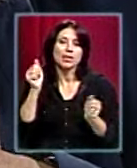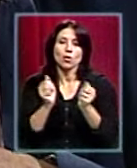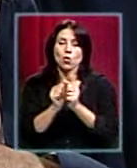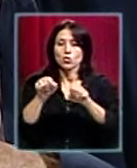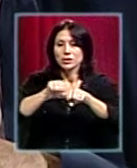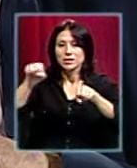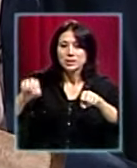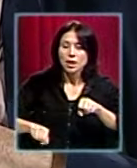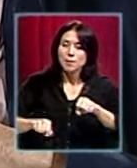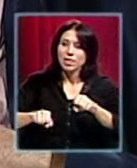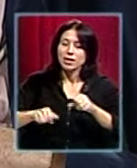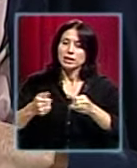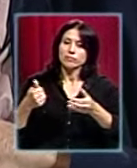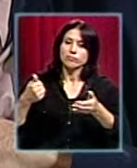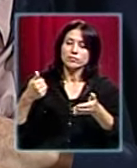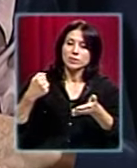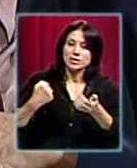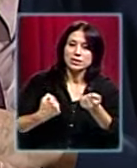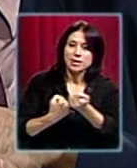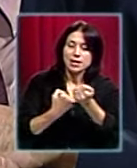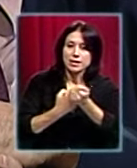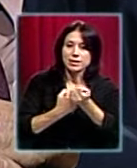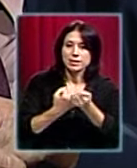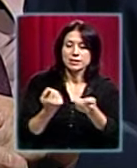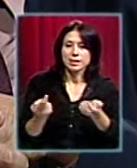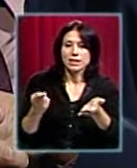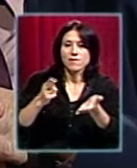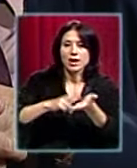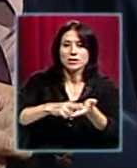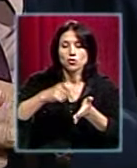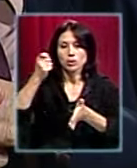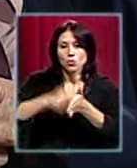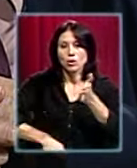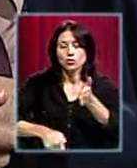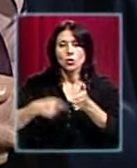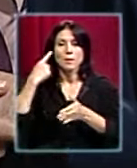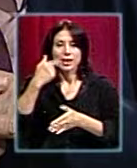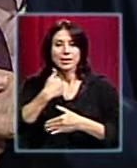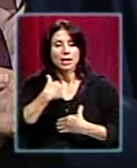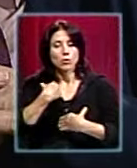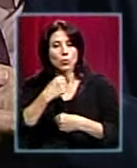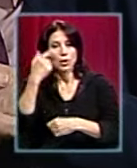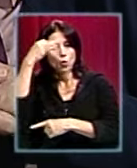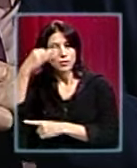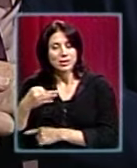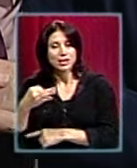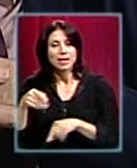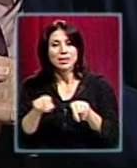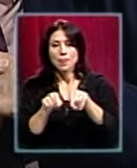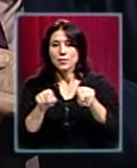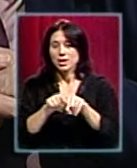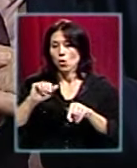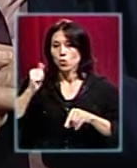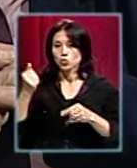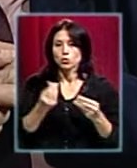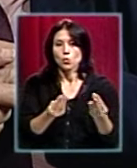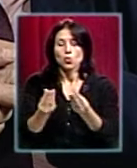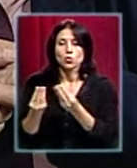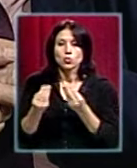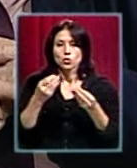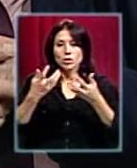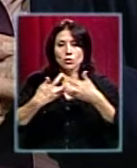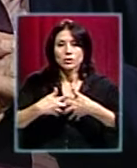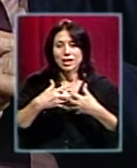certificación riguroso que adquiera toda la credibilidad. Y así en otros productos industriales y agrícolas, la